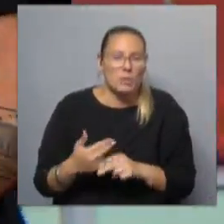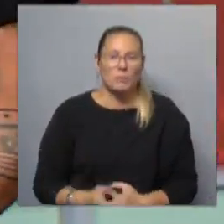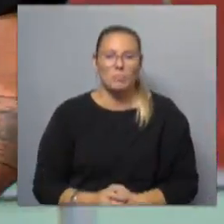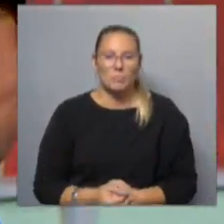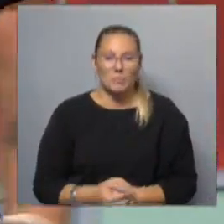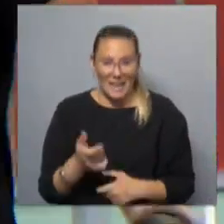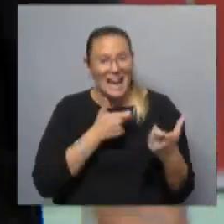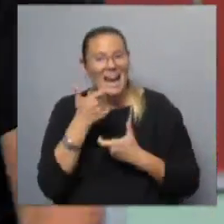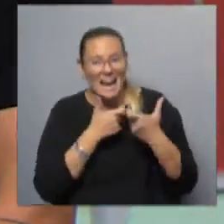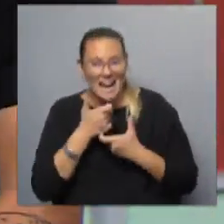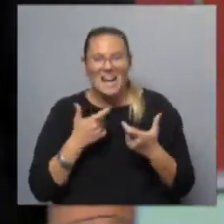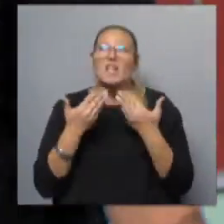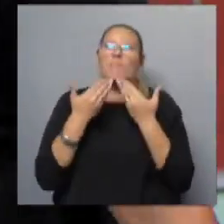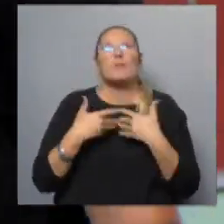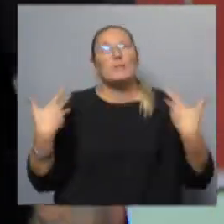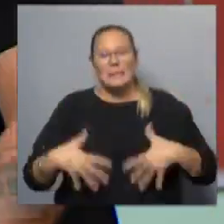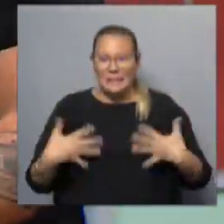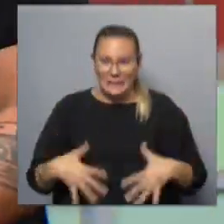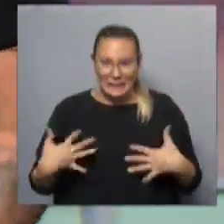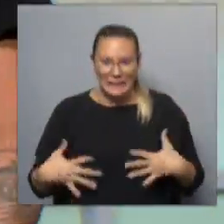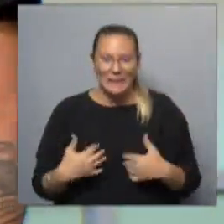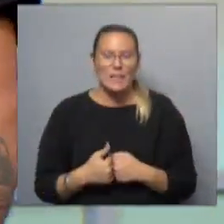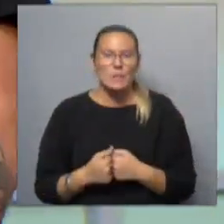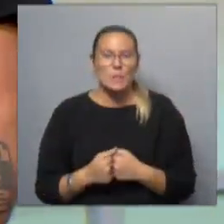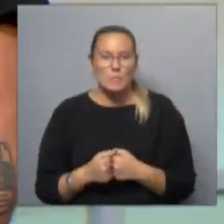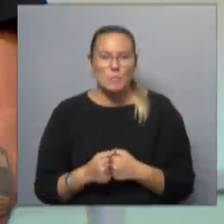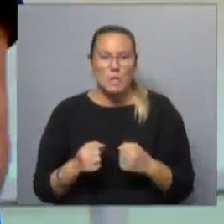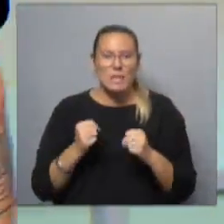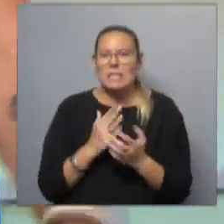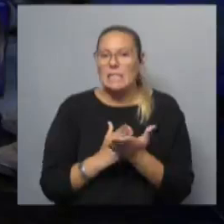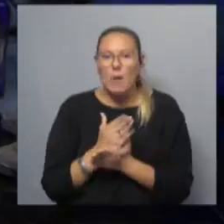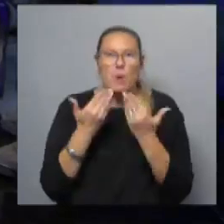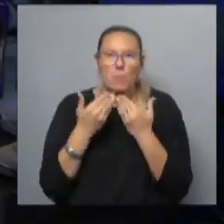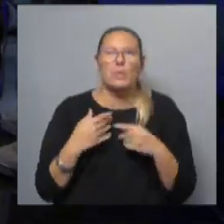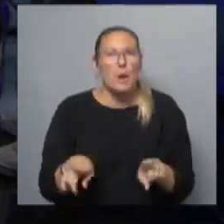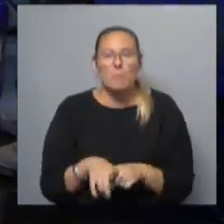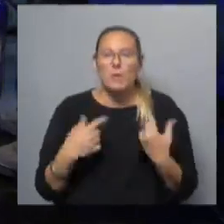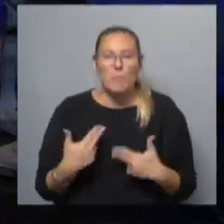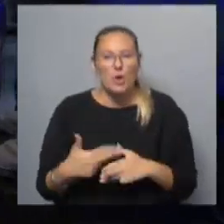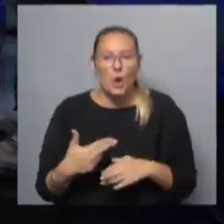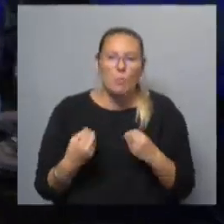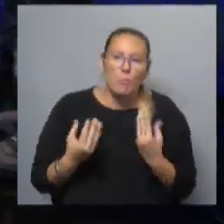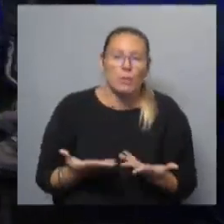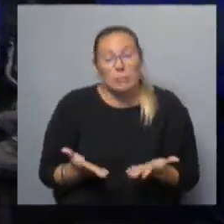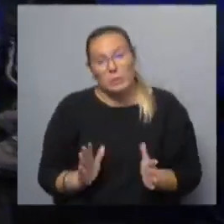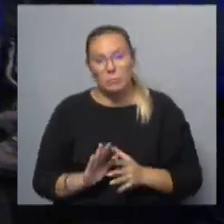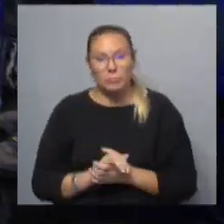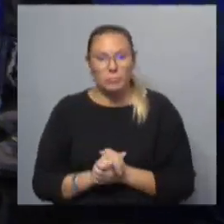Y se ríe, me tipo, la pregunta, ¿viste? No, que no puede faltar. Que no puede faltar, ¿verdad? Pero bueno, está, hagámoslo así.